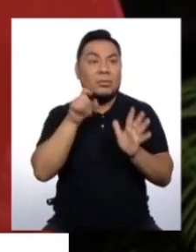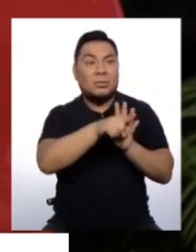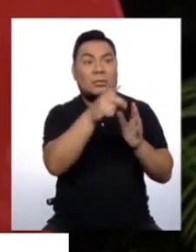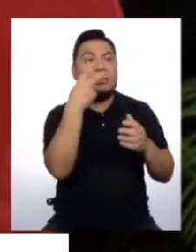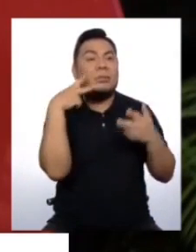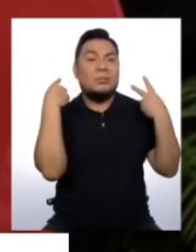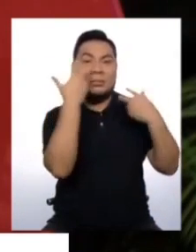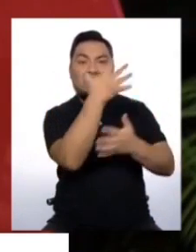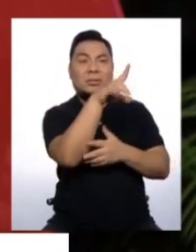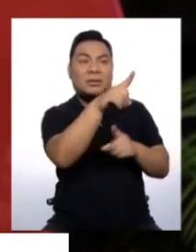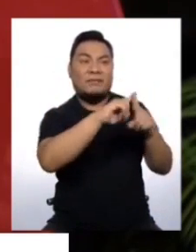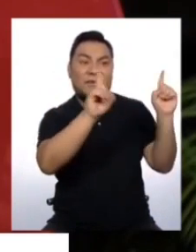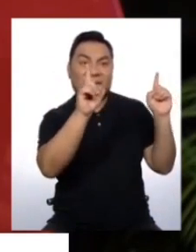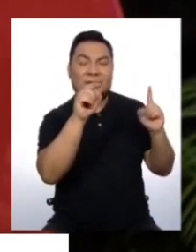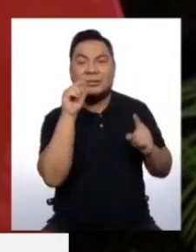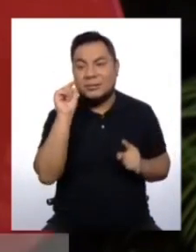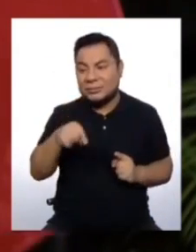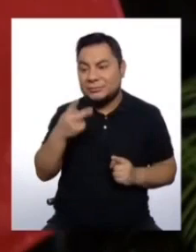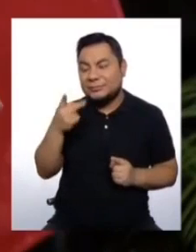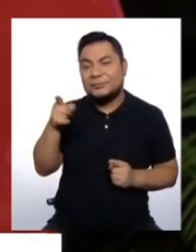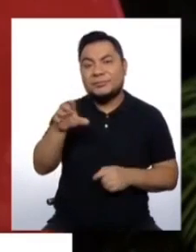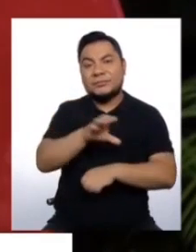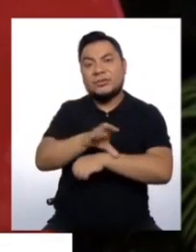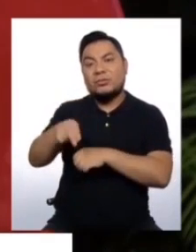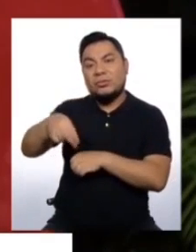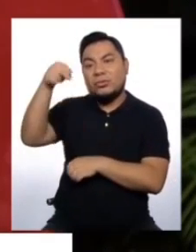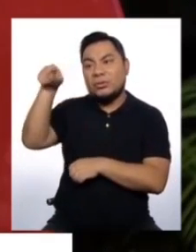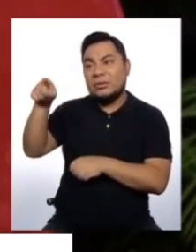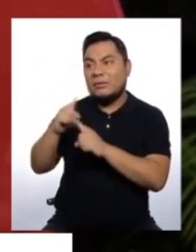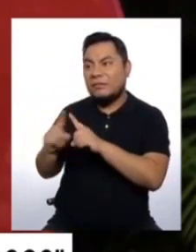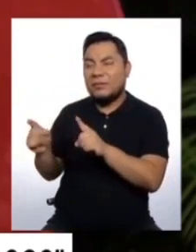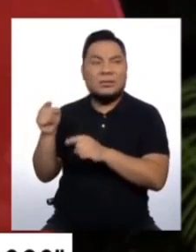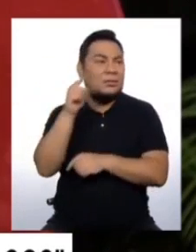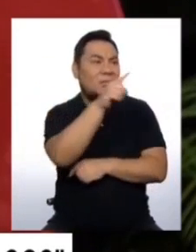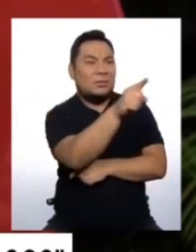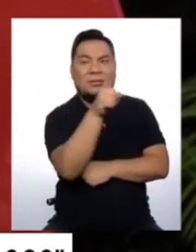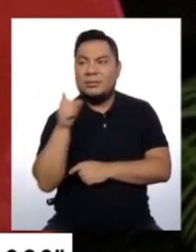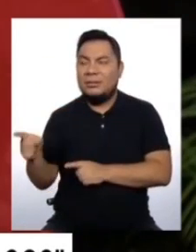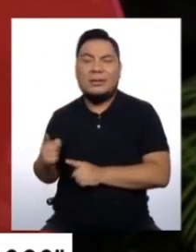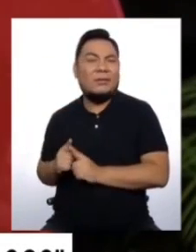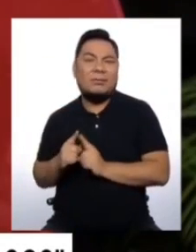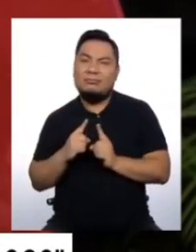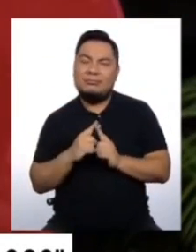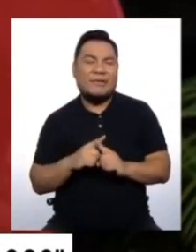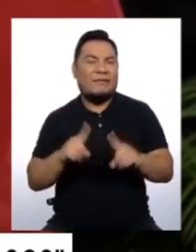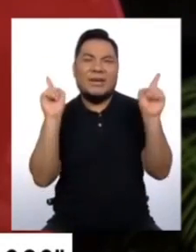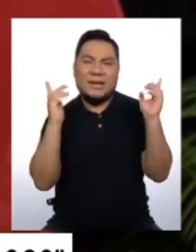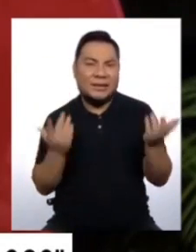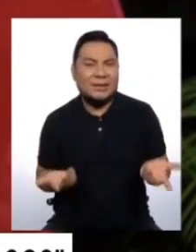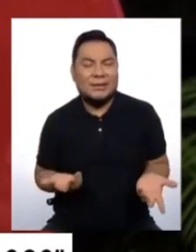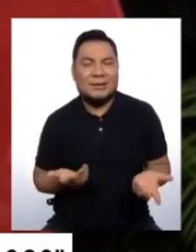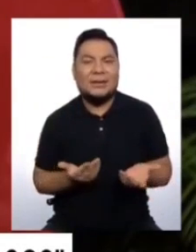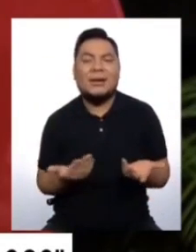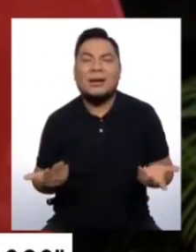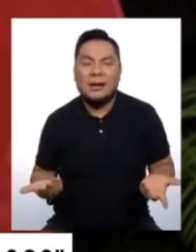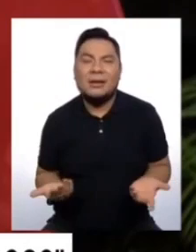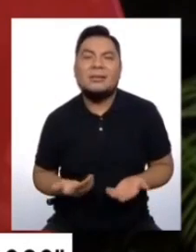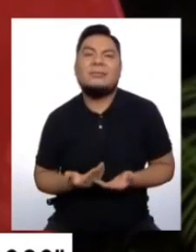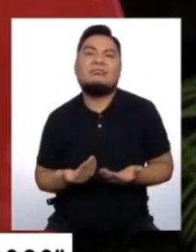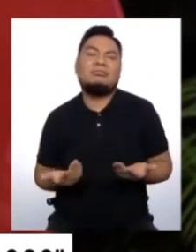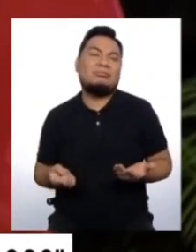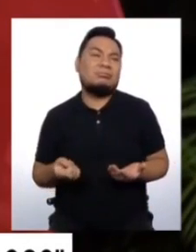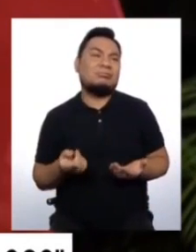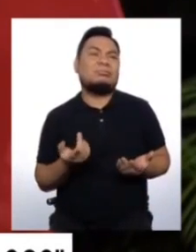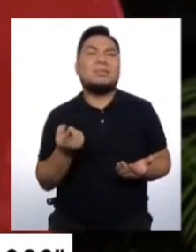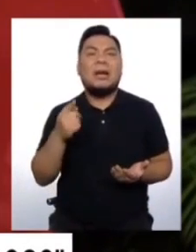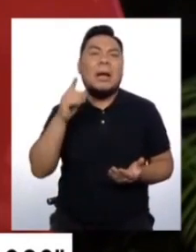y comparémoslos con las características de la costa norte, completamente diferentes. Tranquilamente pueden ser